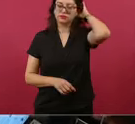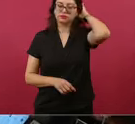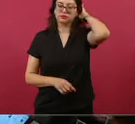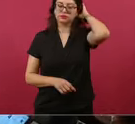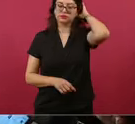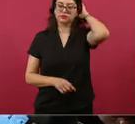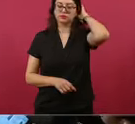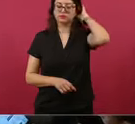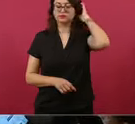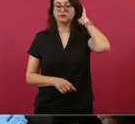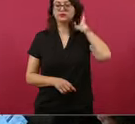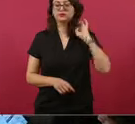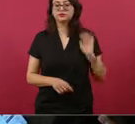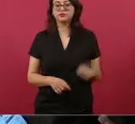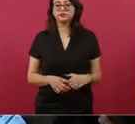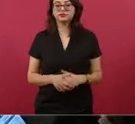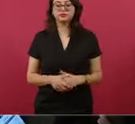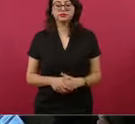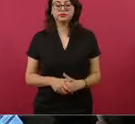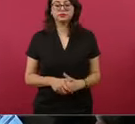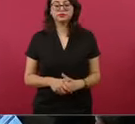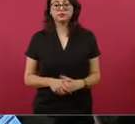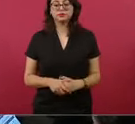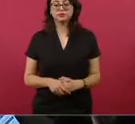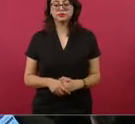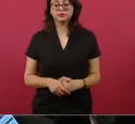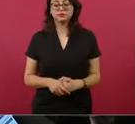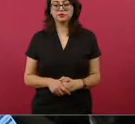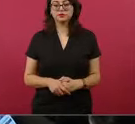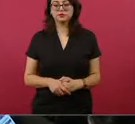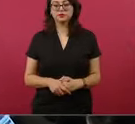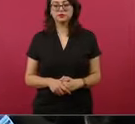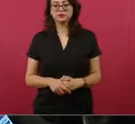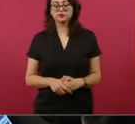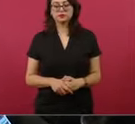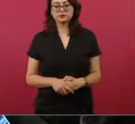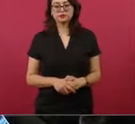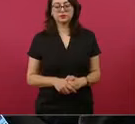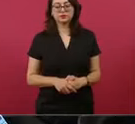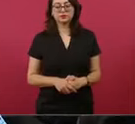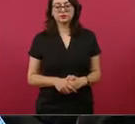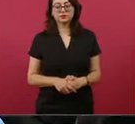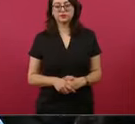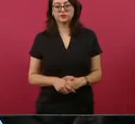llegan a situarse los medios. Yo recuerdo que